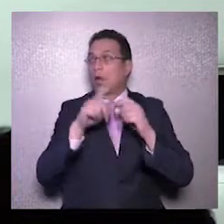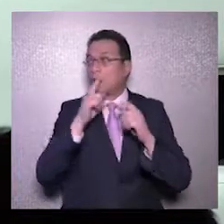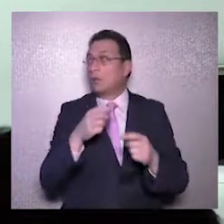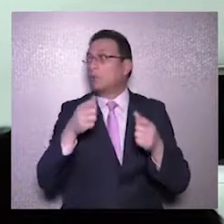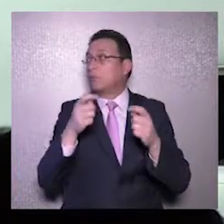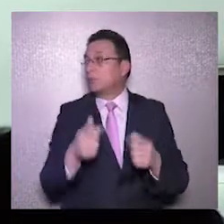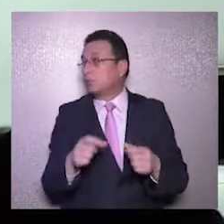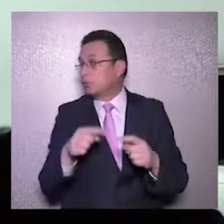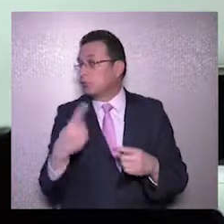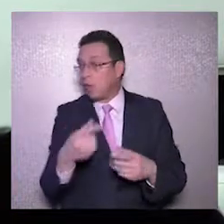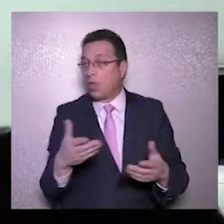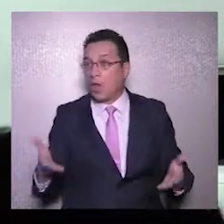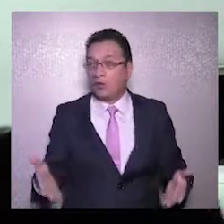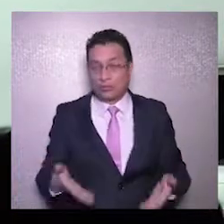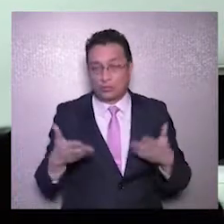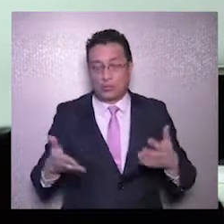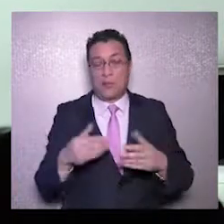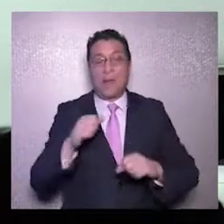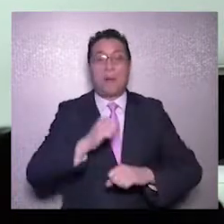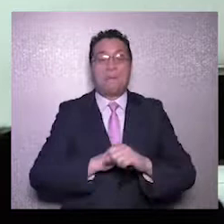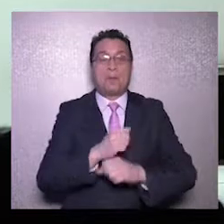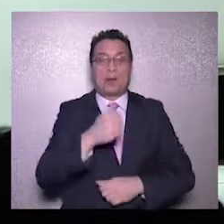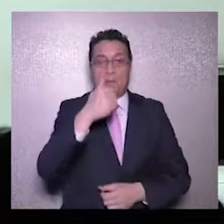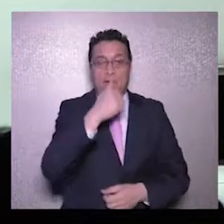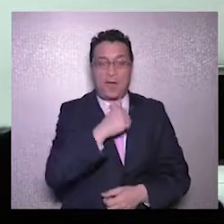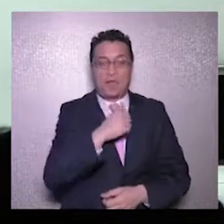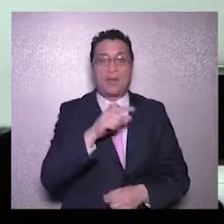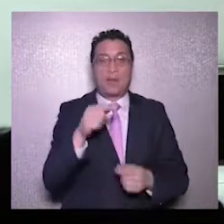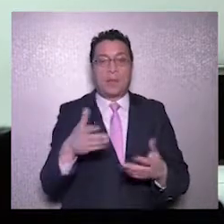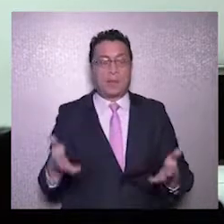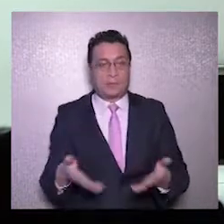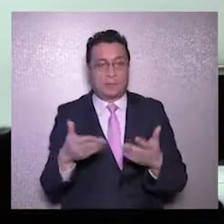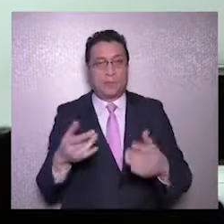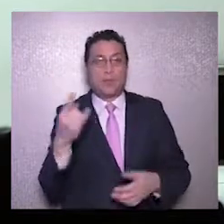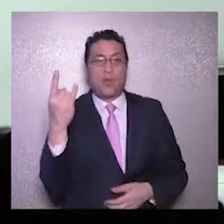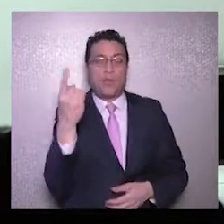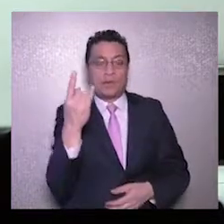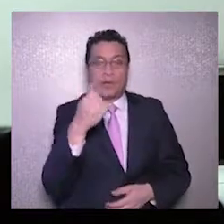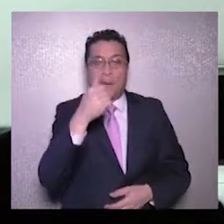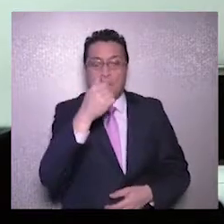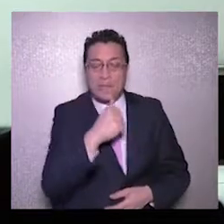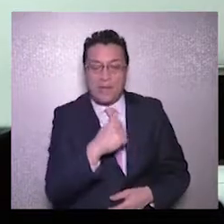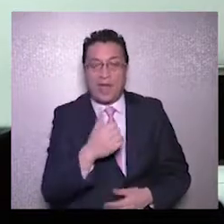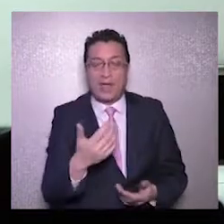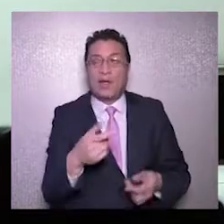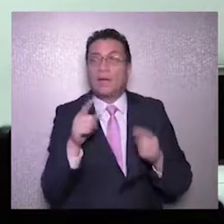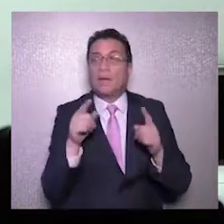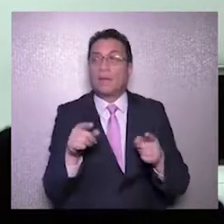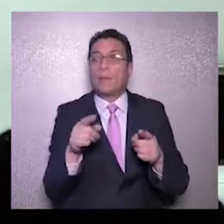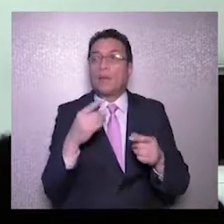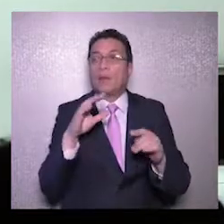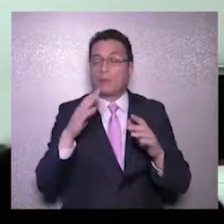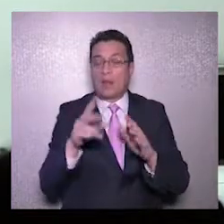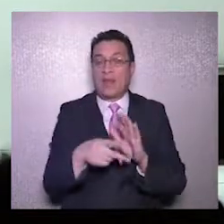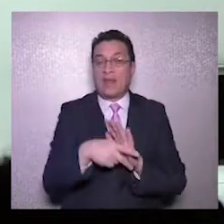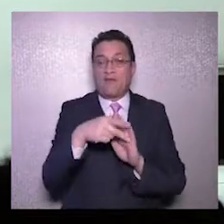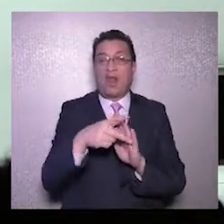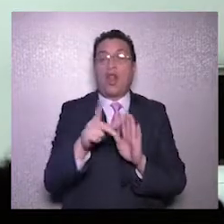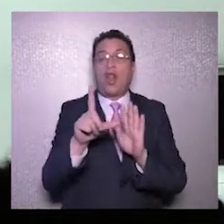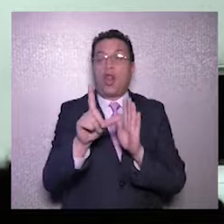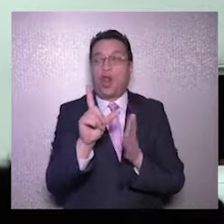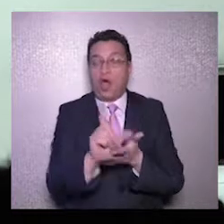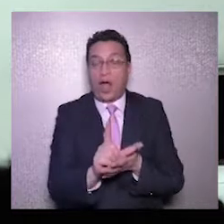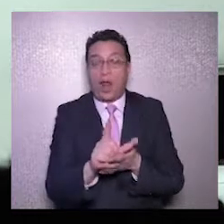de entusiasmar a la empresa privada, entusiasmar a las universidades privadas, a las universidades estatales, entusiasmar a nivel local para que